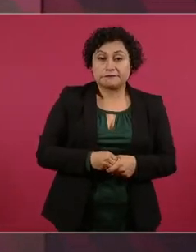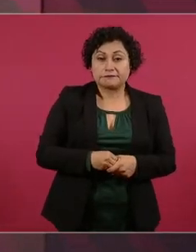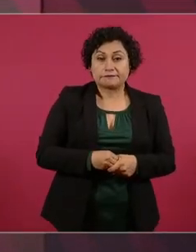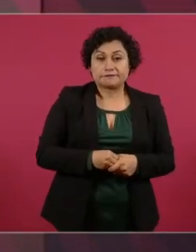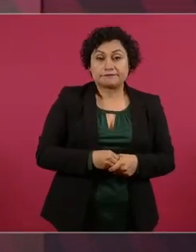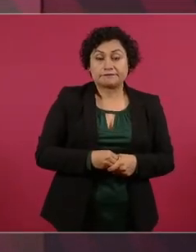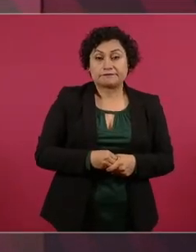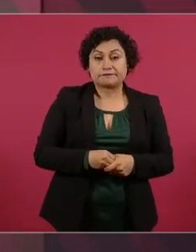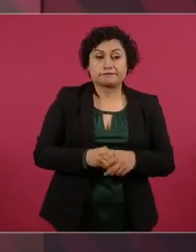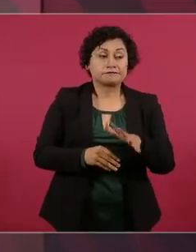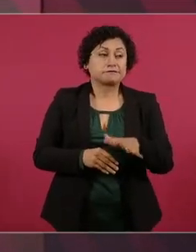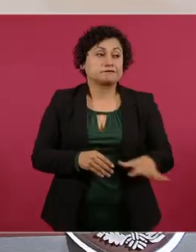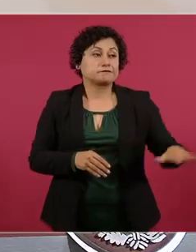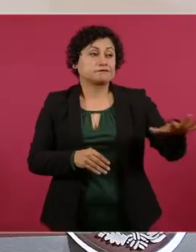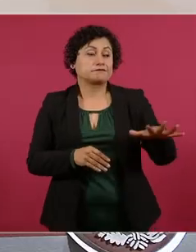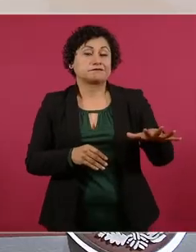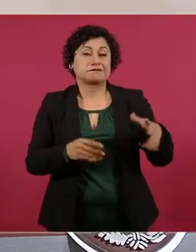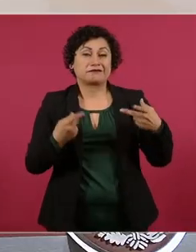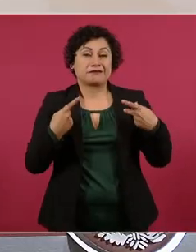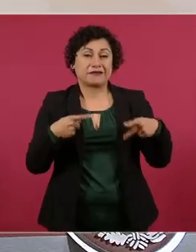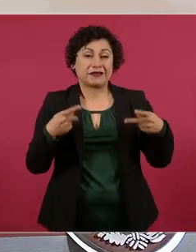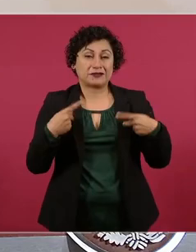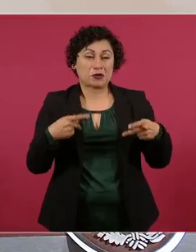ni recibían nada,